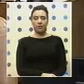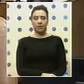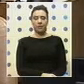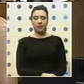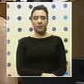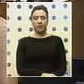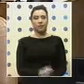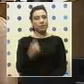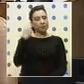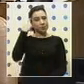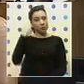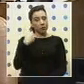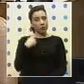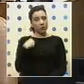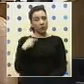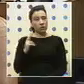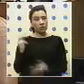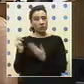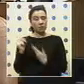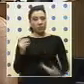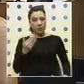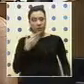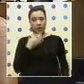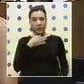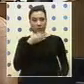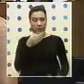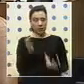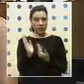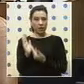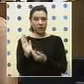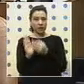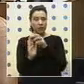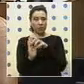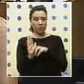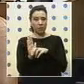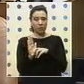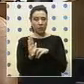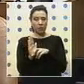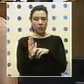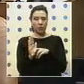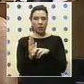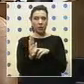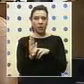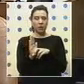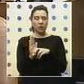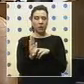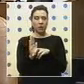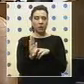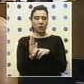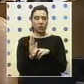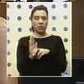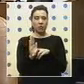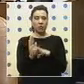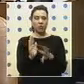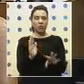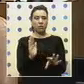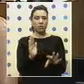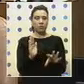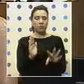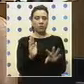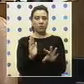Creo, señor Presidente, que también hay que destacar en este proyecto el hecho de la introducción de la